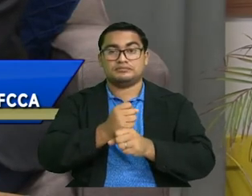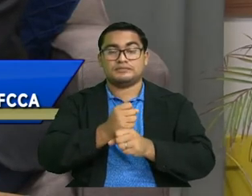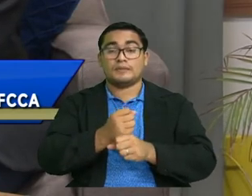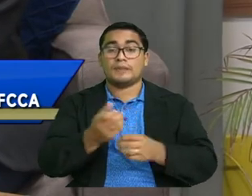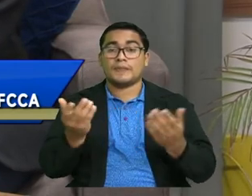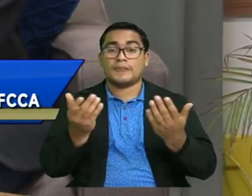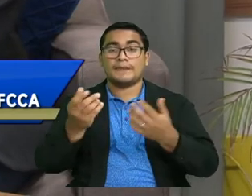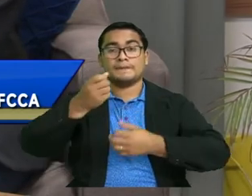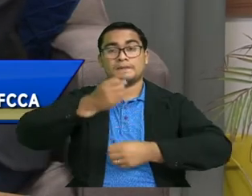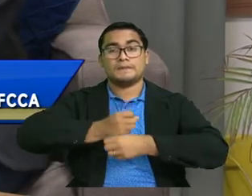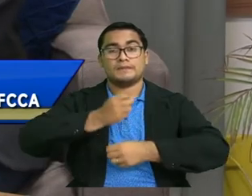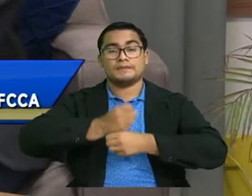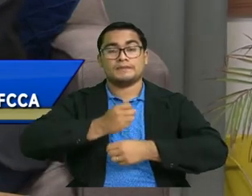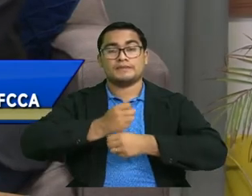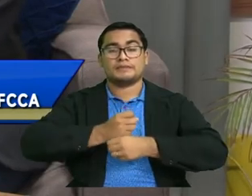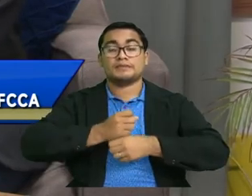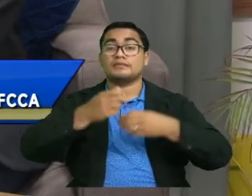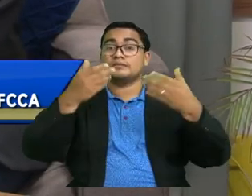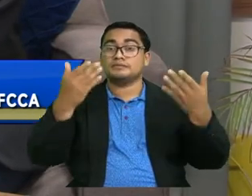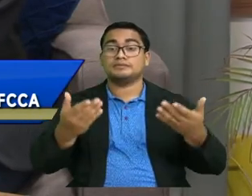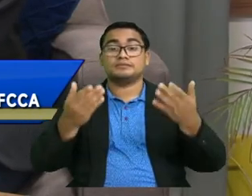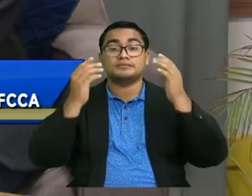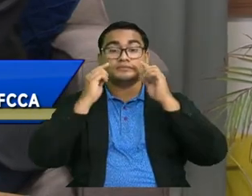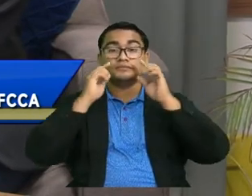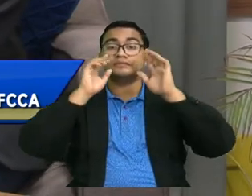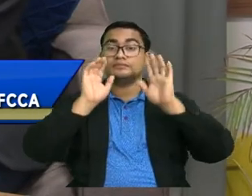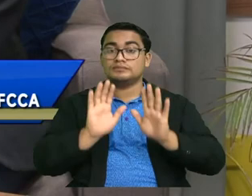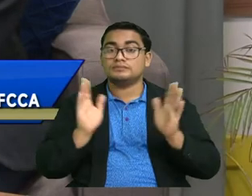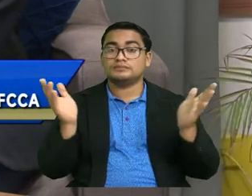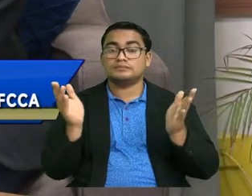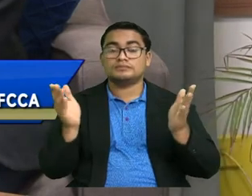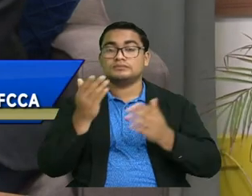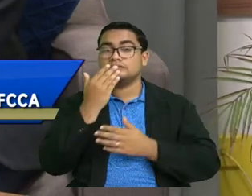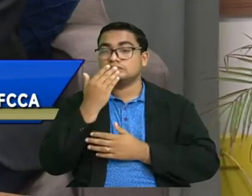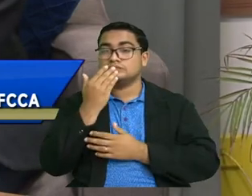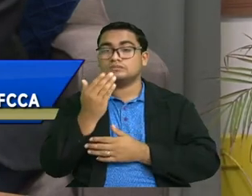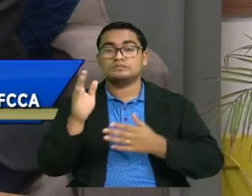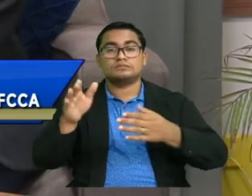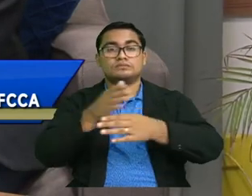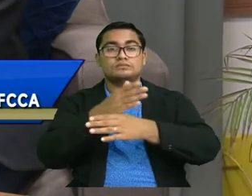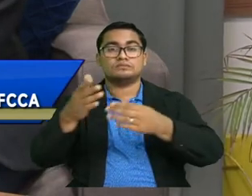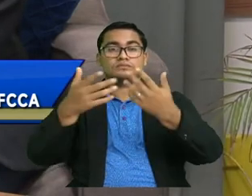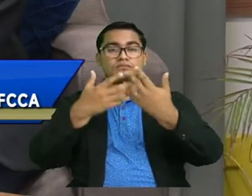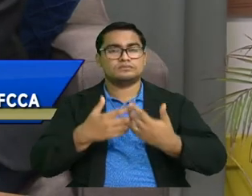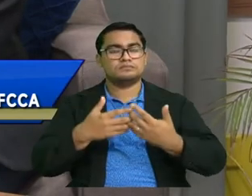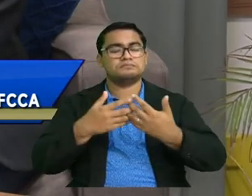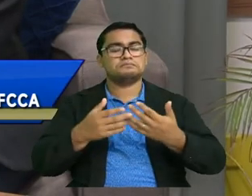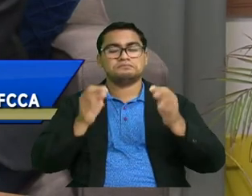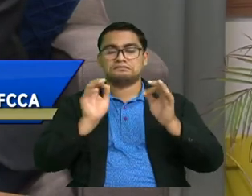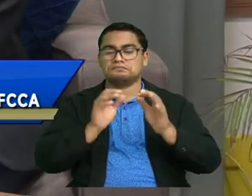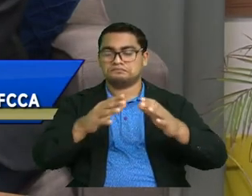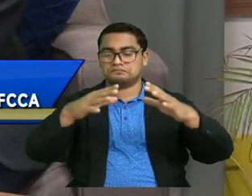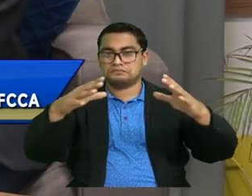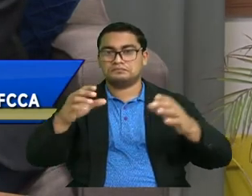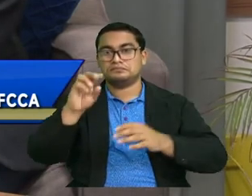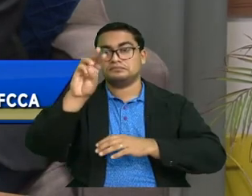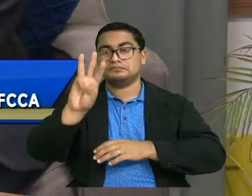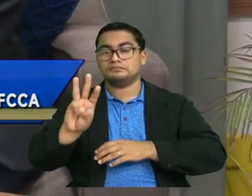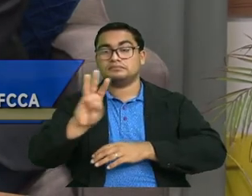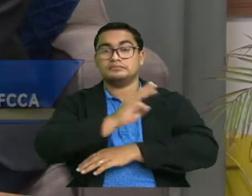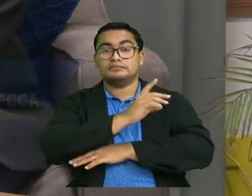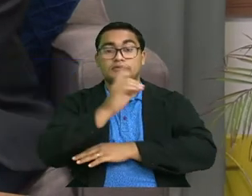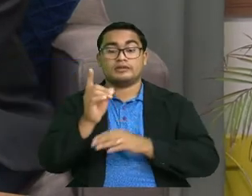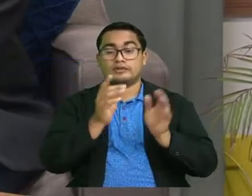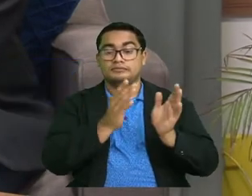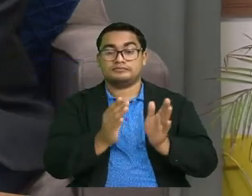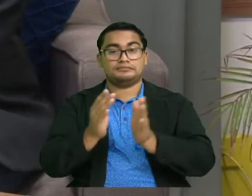estamos trabajando para brindar ese espacio a las empresas de crecimiento, ¿verdad?, un espacio de 3 días que al